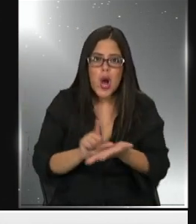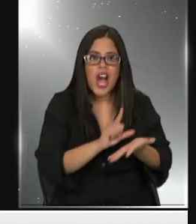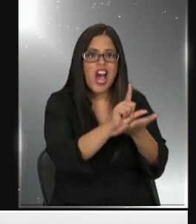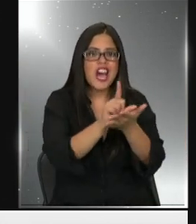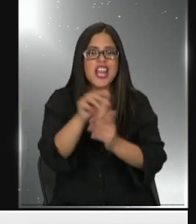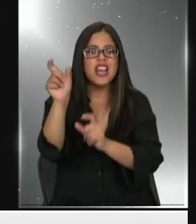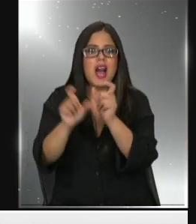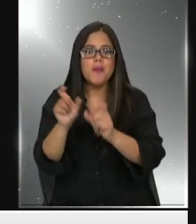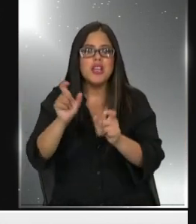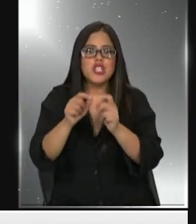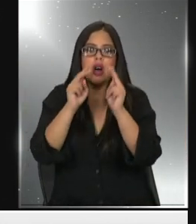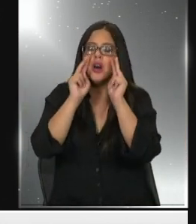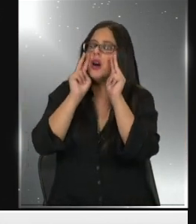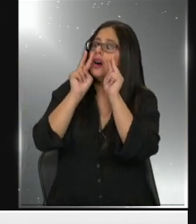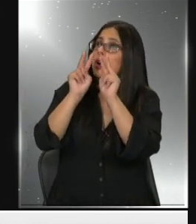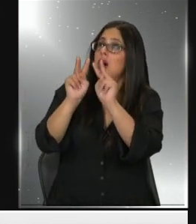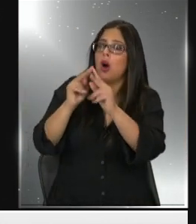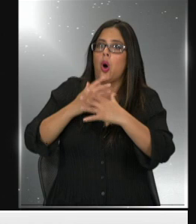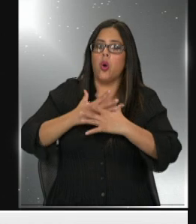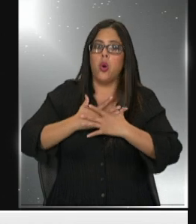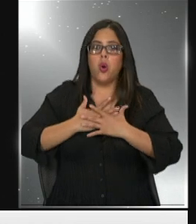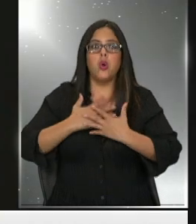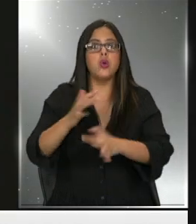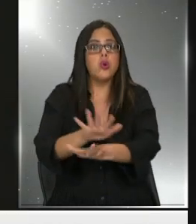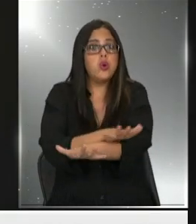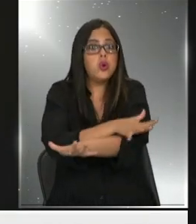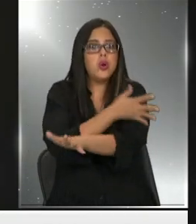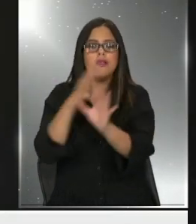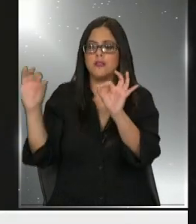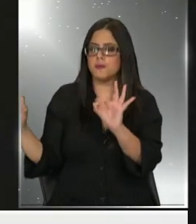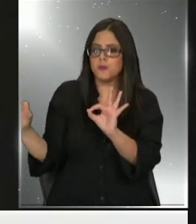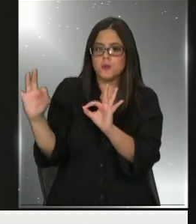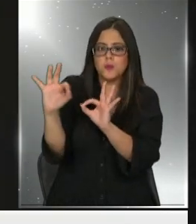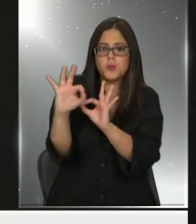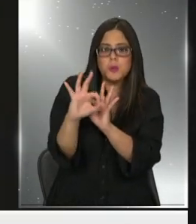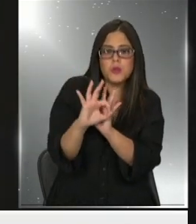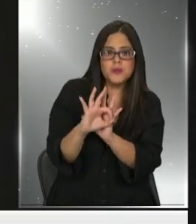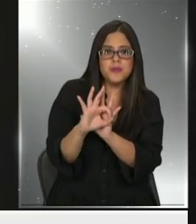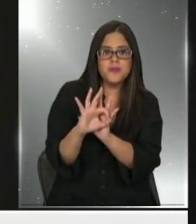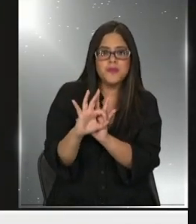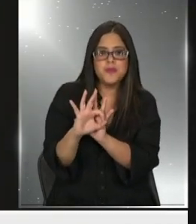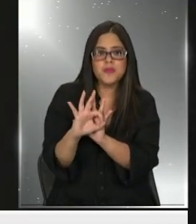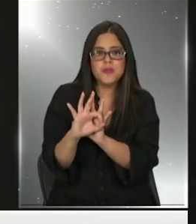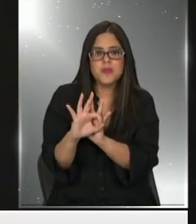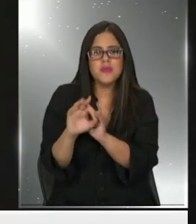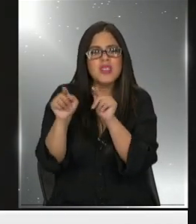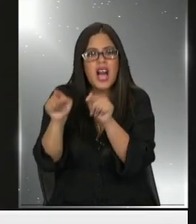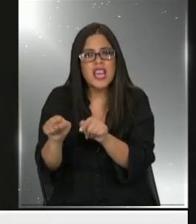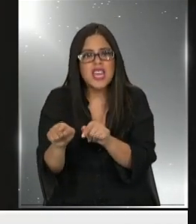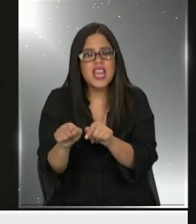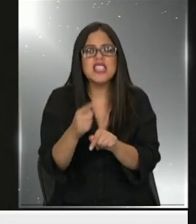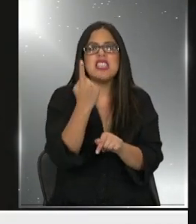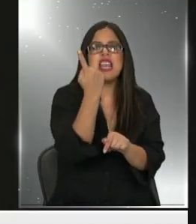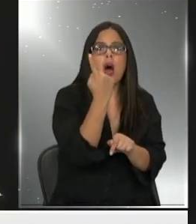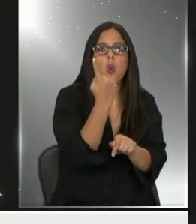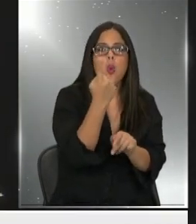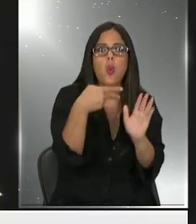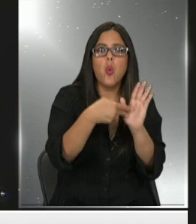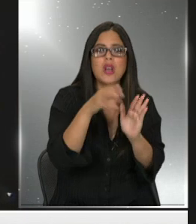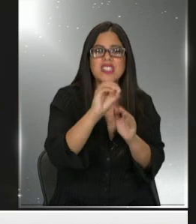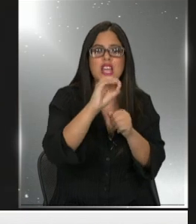gente vibró al ver este evento astronómico del eclipse solar. Ocurrió entre las 13:05 y